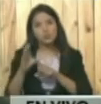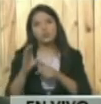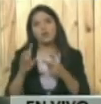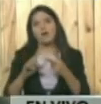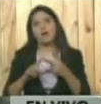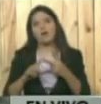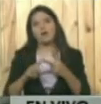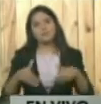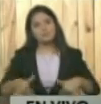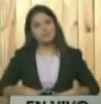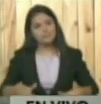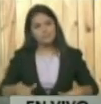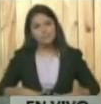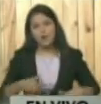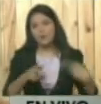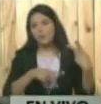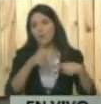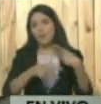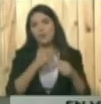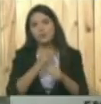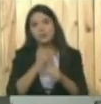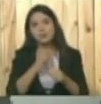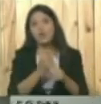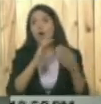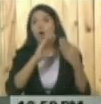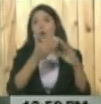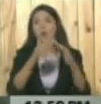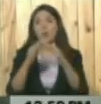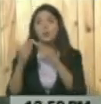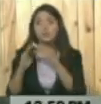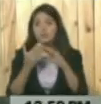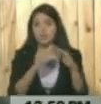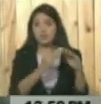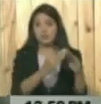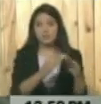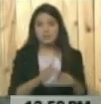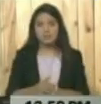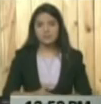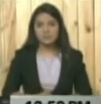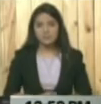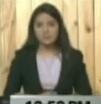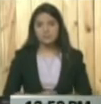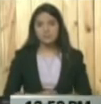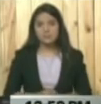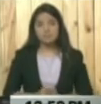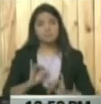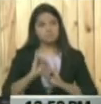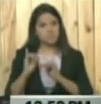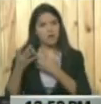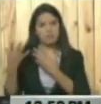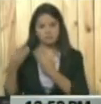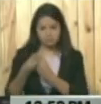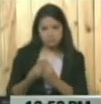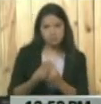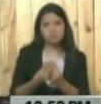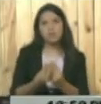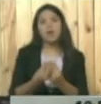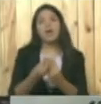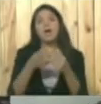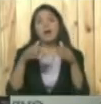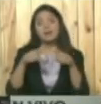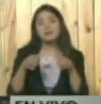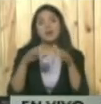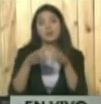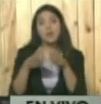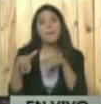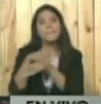el epicentro del esfuerzo productivo de comunidades productivas. Han venido acompañándome en la delegación el